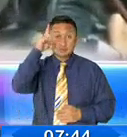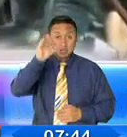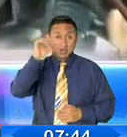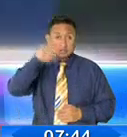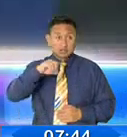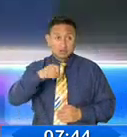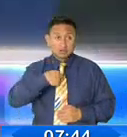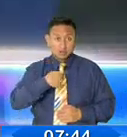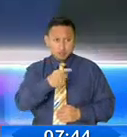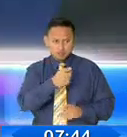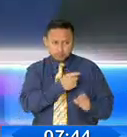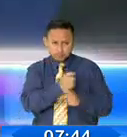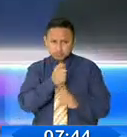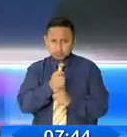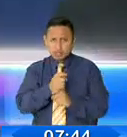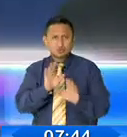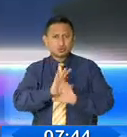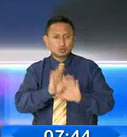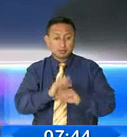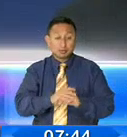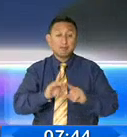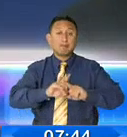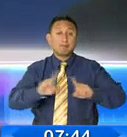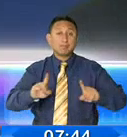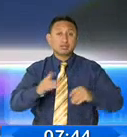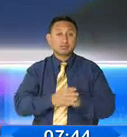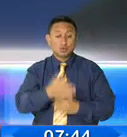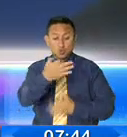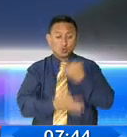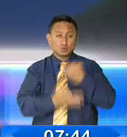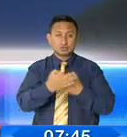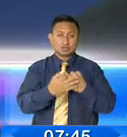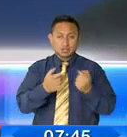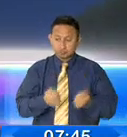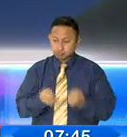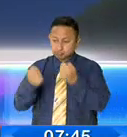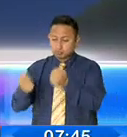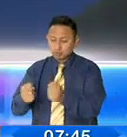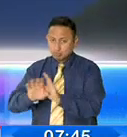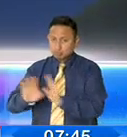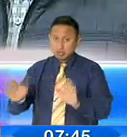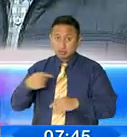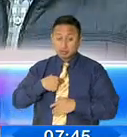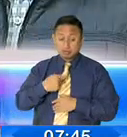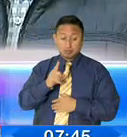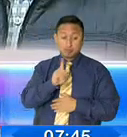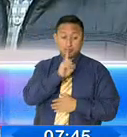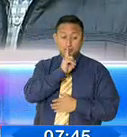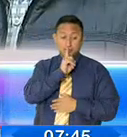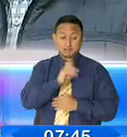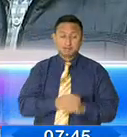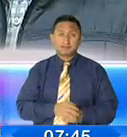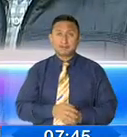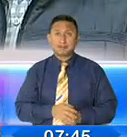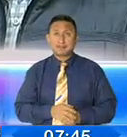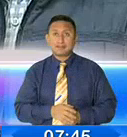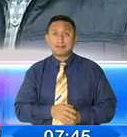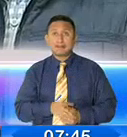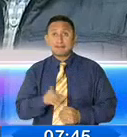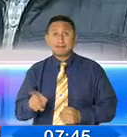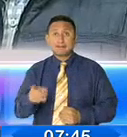nadie. Sin embargo, en temas de justicia, ella deberá hacer su trabajo sin injerencia. Una cosa es que la justicia